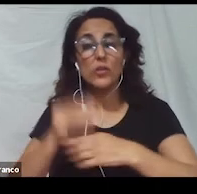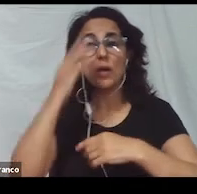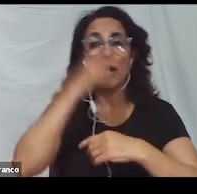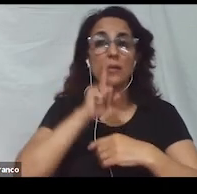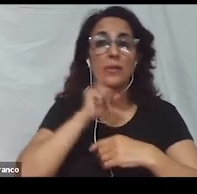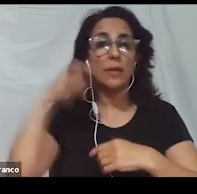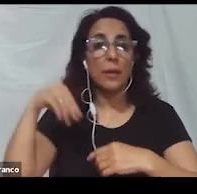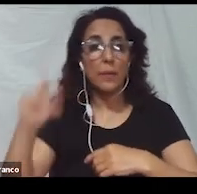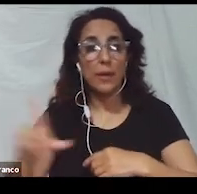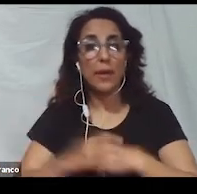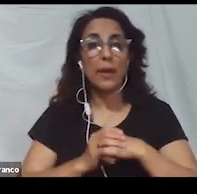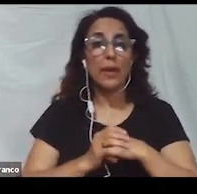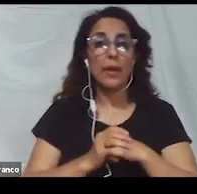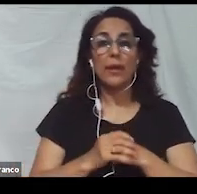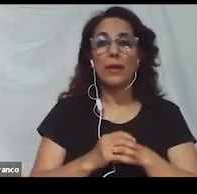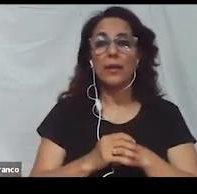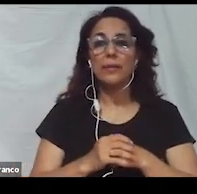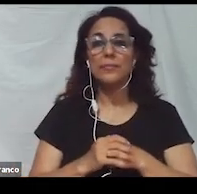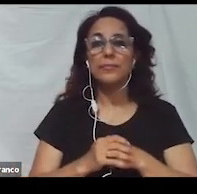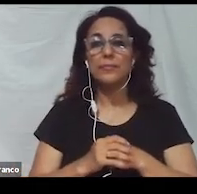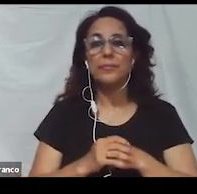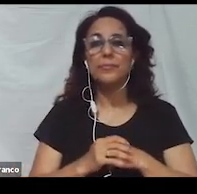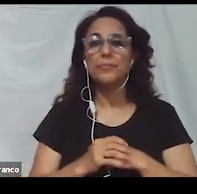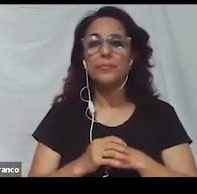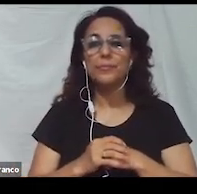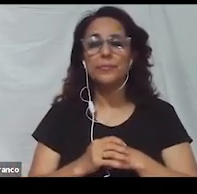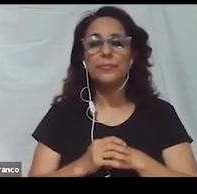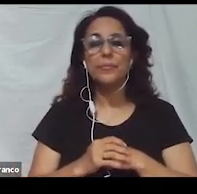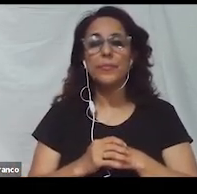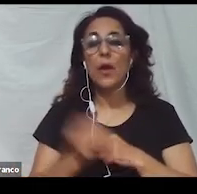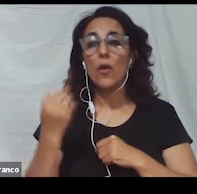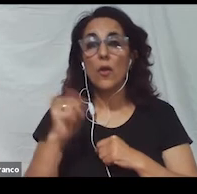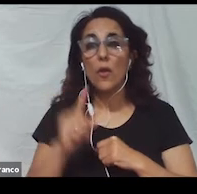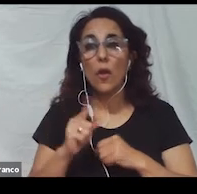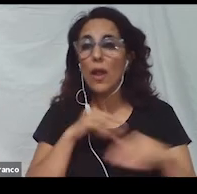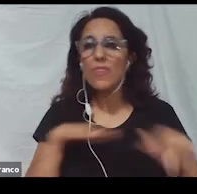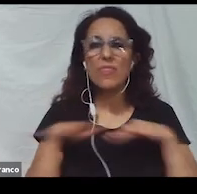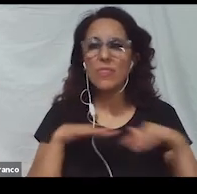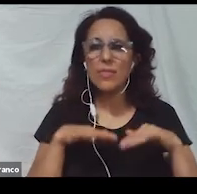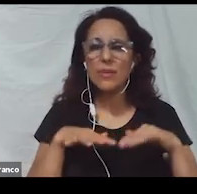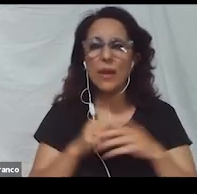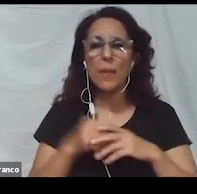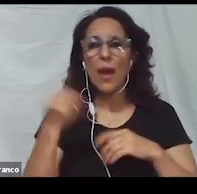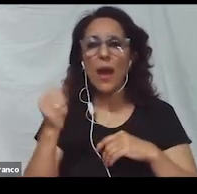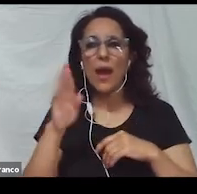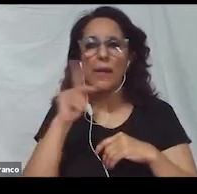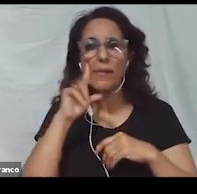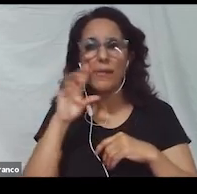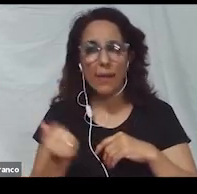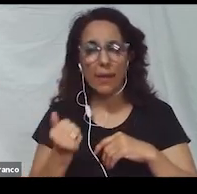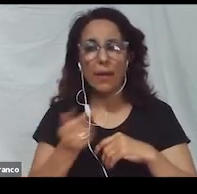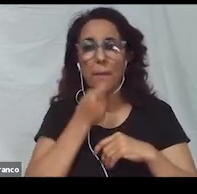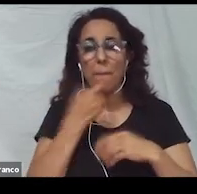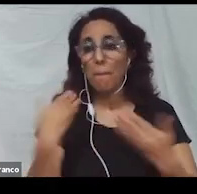con HTML, con JavaScript o con otras tecnologías, pero que sea más dinámico, ¿sí? La etiqueta ARIA lo que